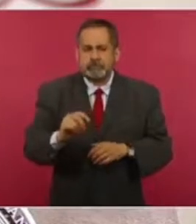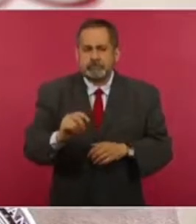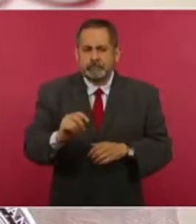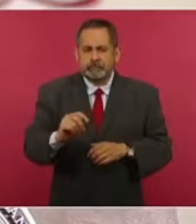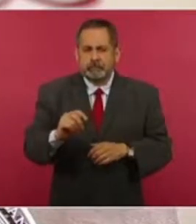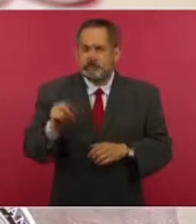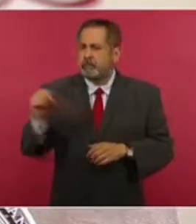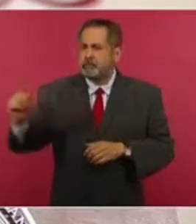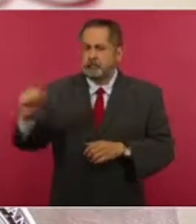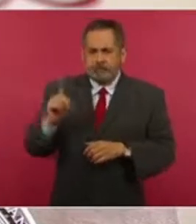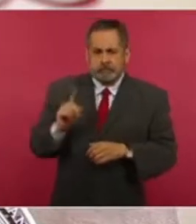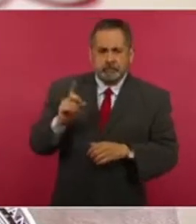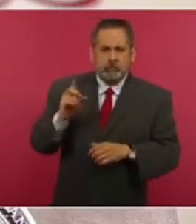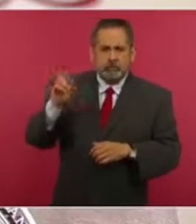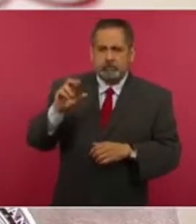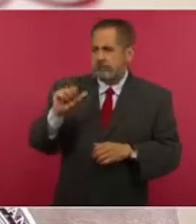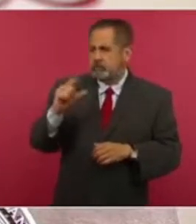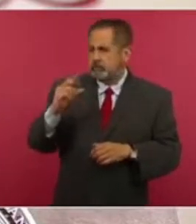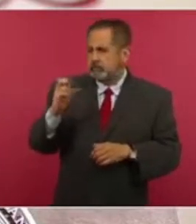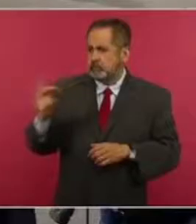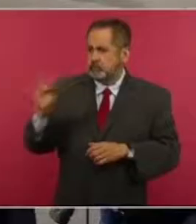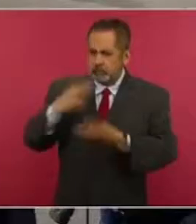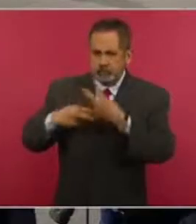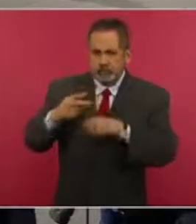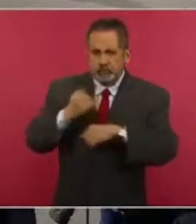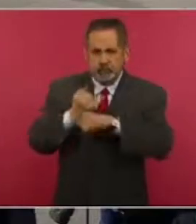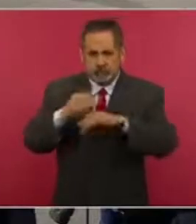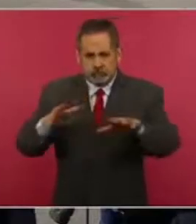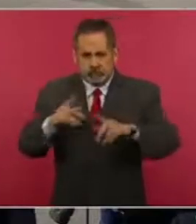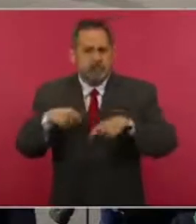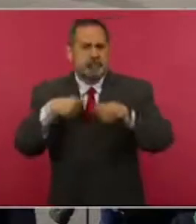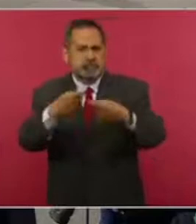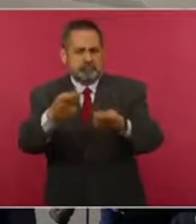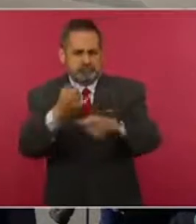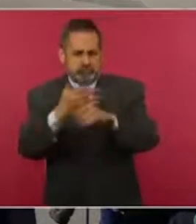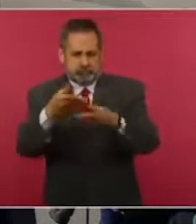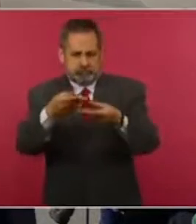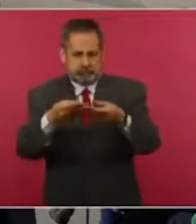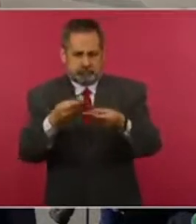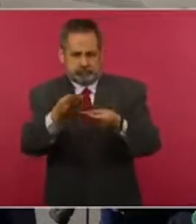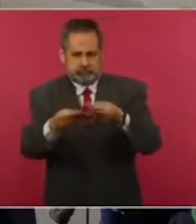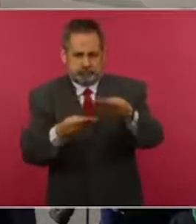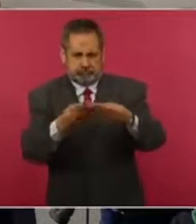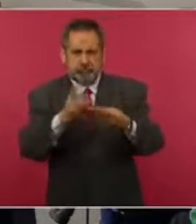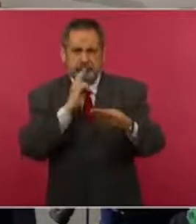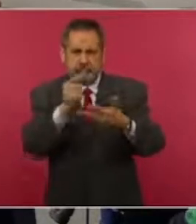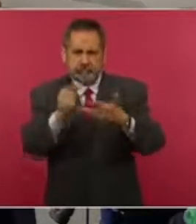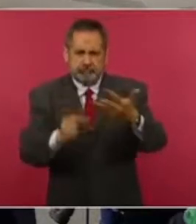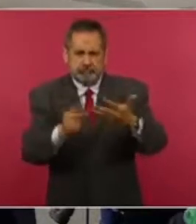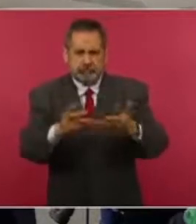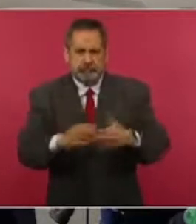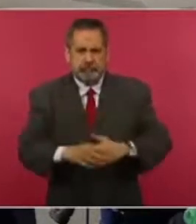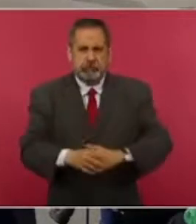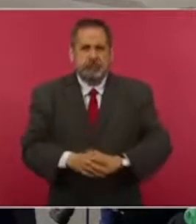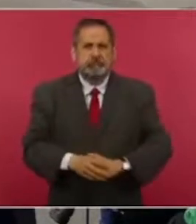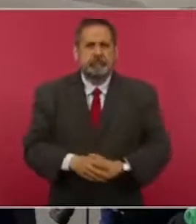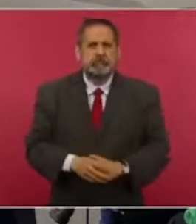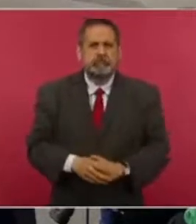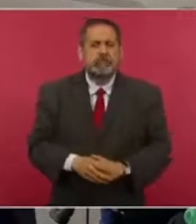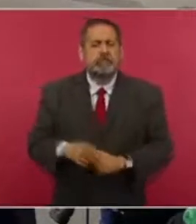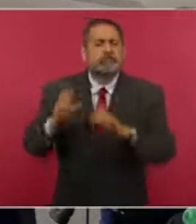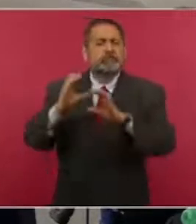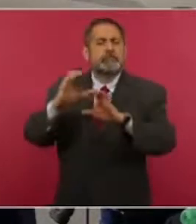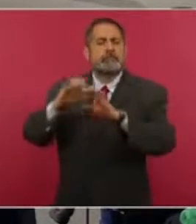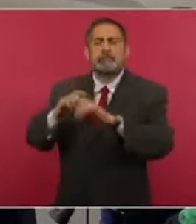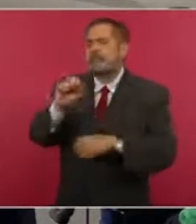nos informe el doctor Alcocer. Okay. Y te vamos a entregar el reporte. Gracias. ¿Ponemos a